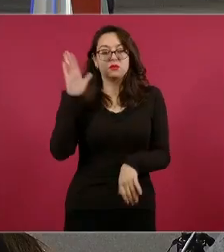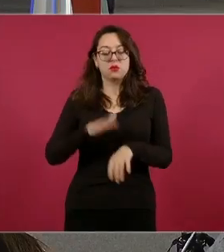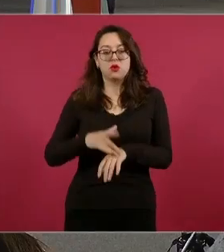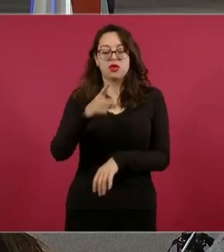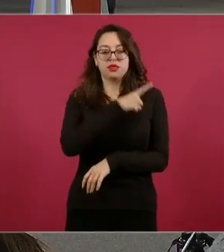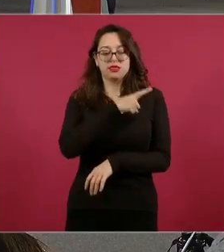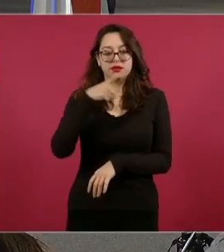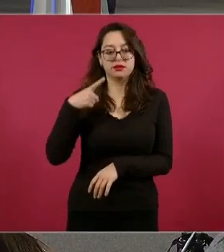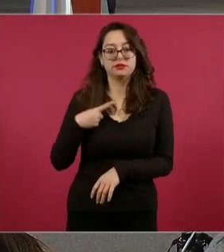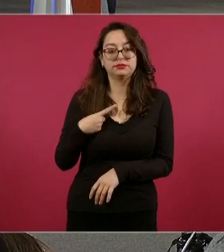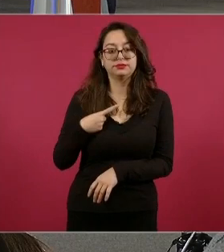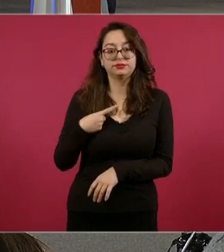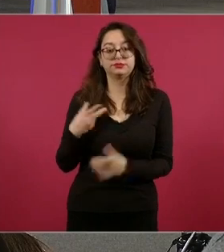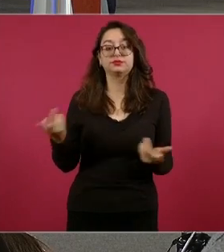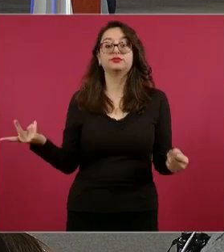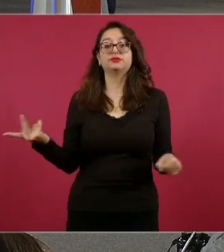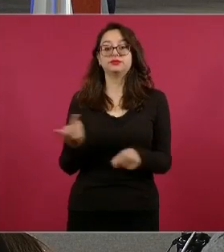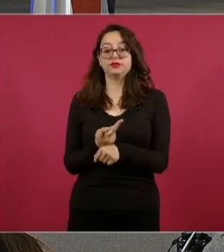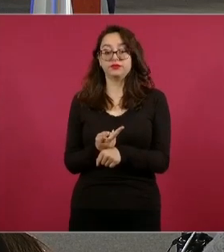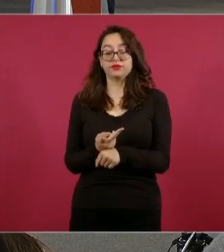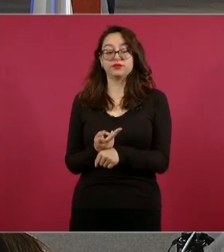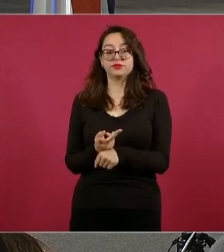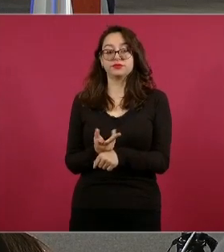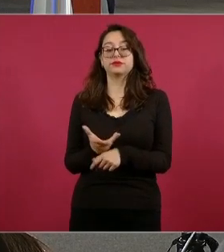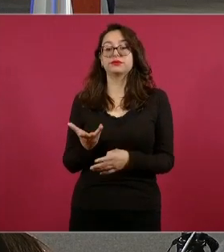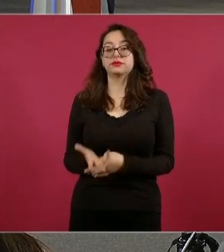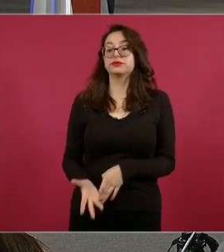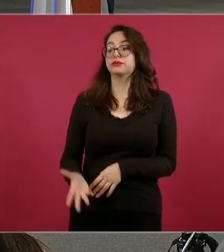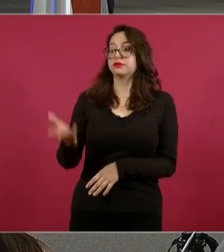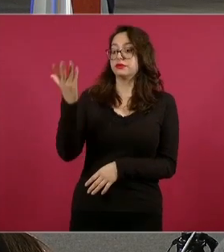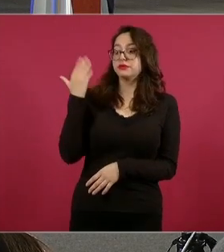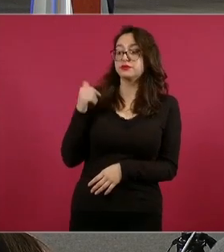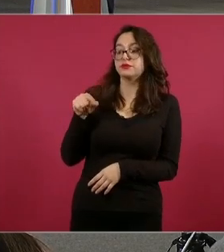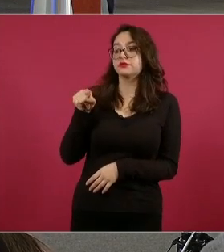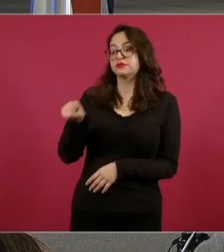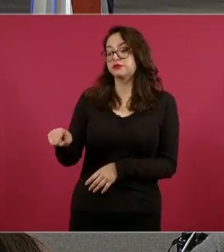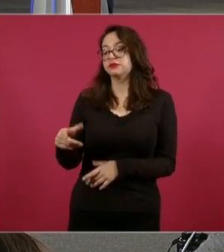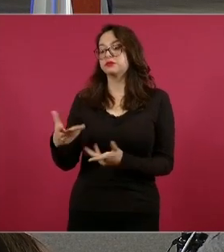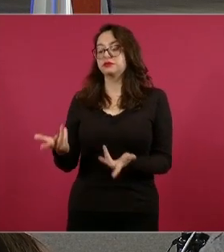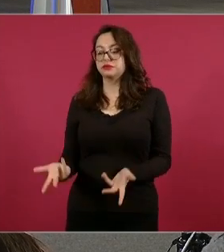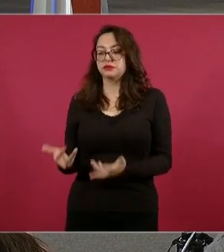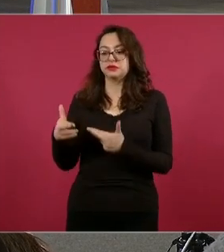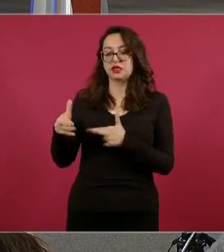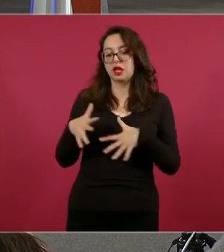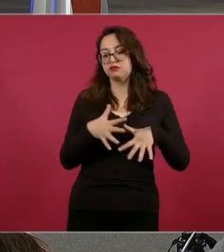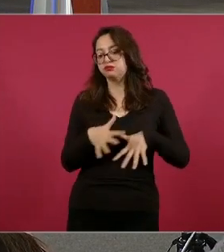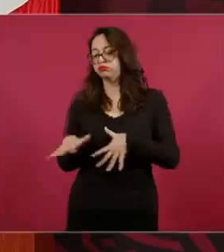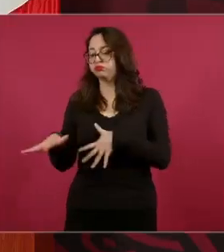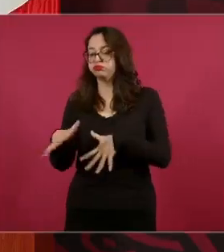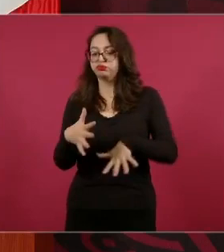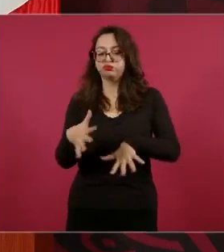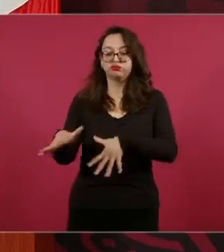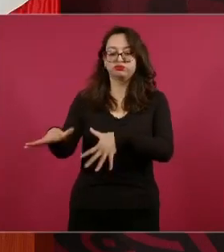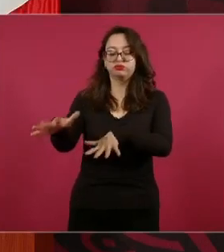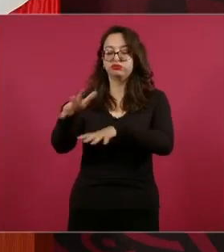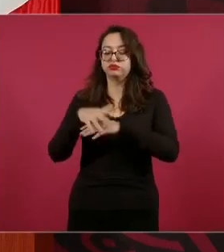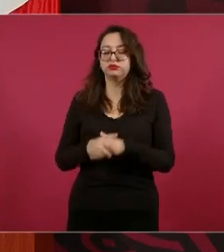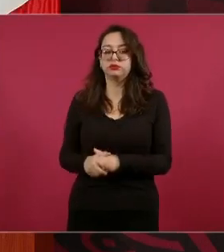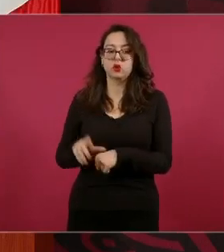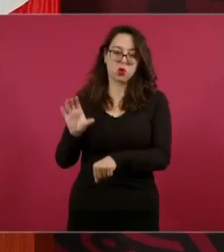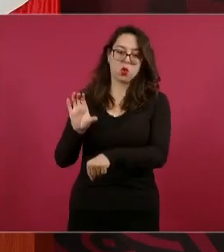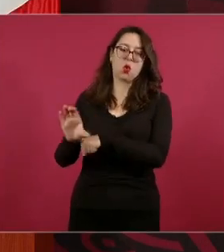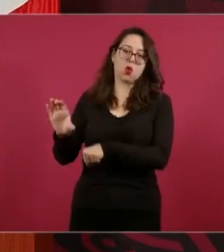se creó como país Panamá, que pertenecía a